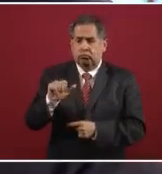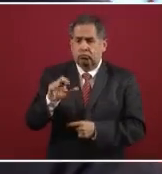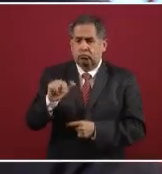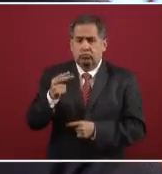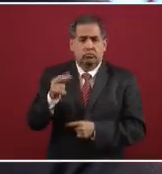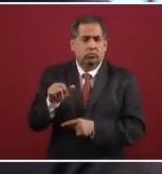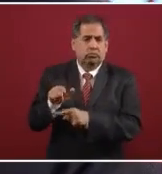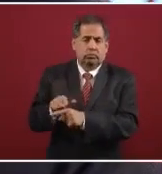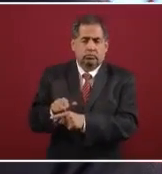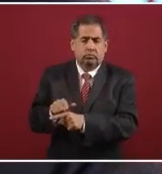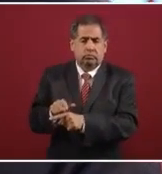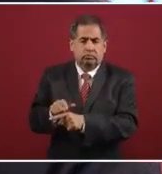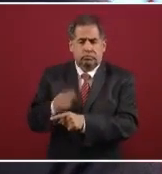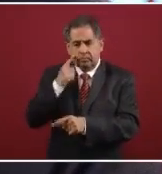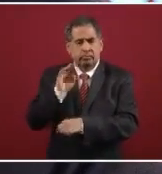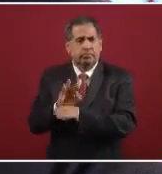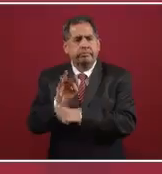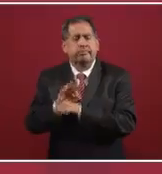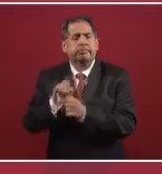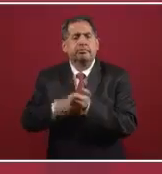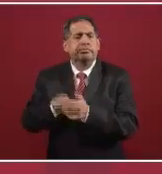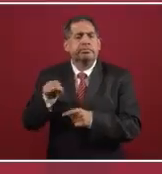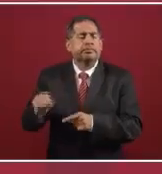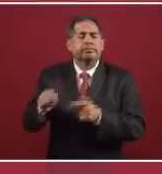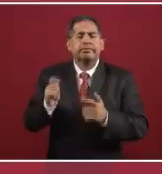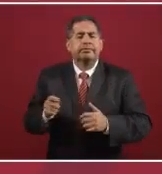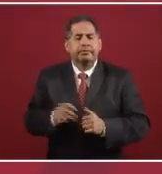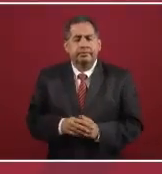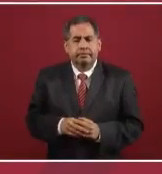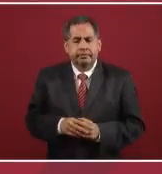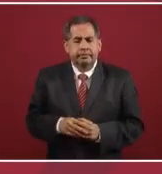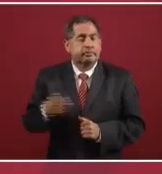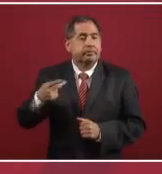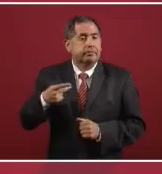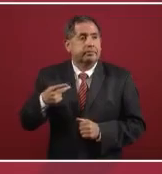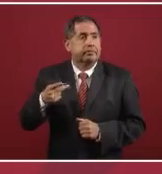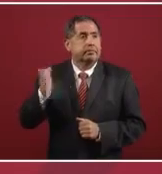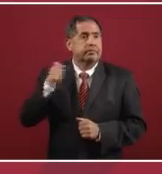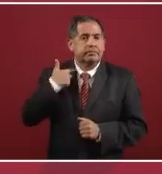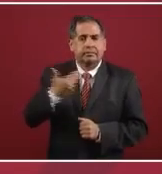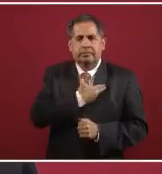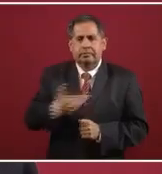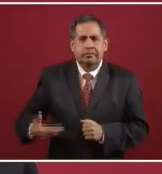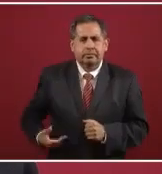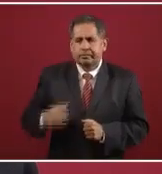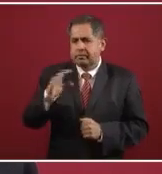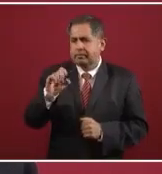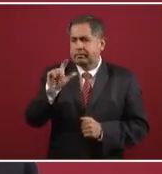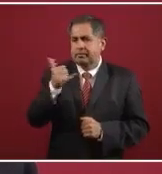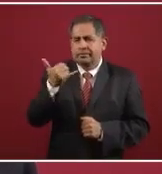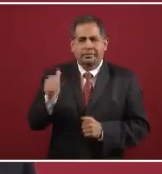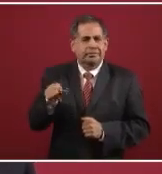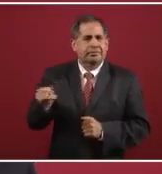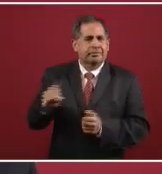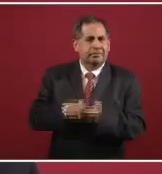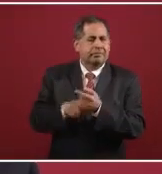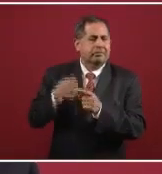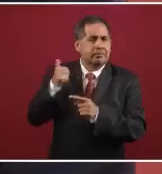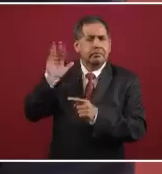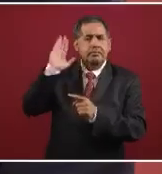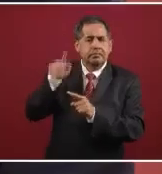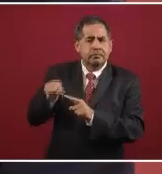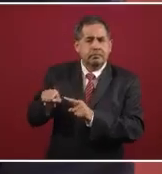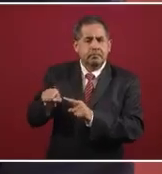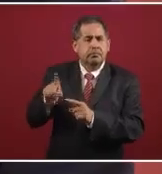para proteger al presidente Zelaya en